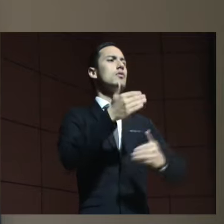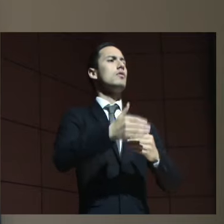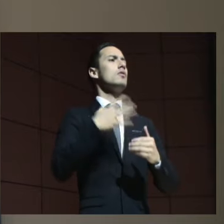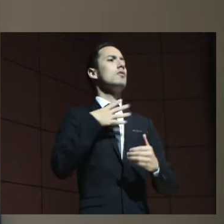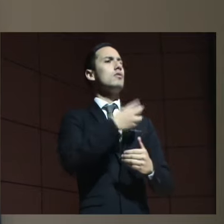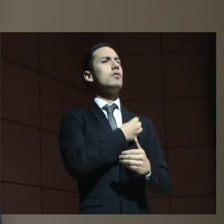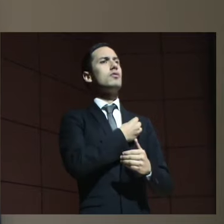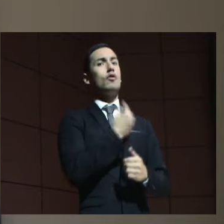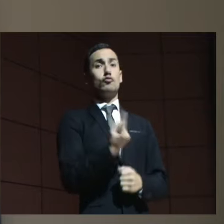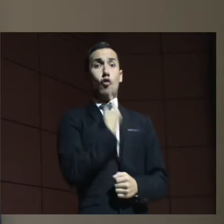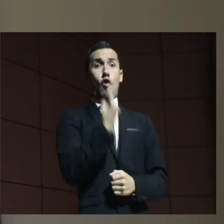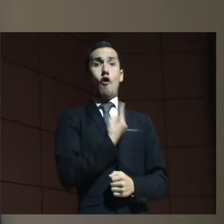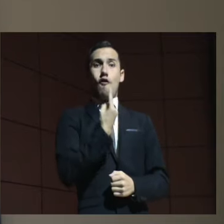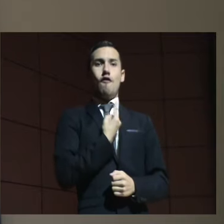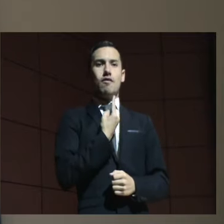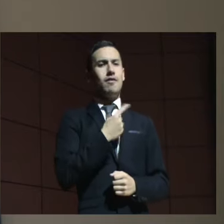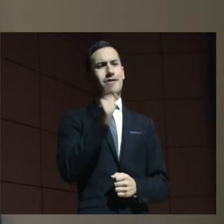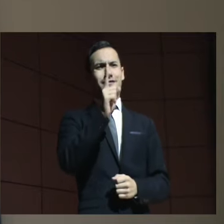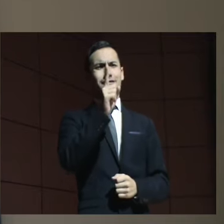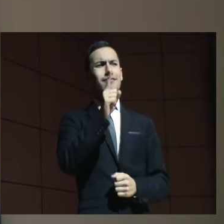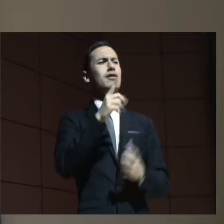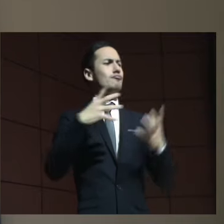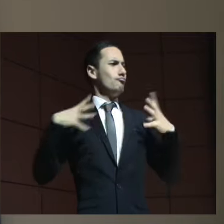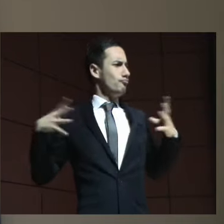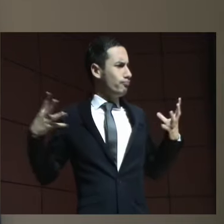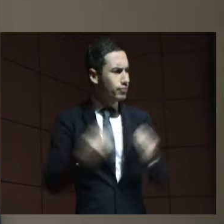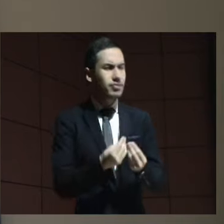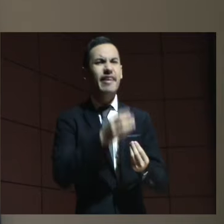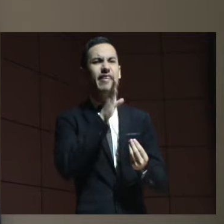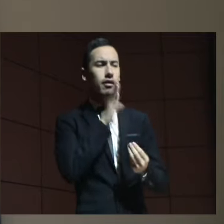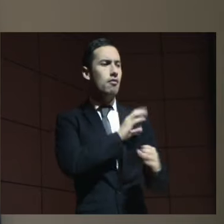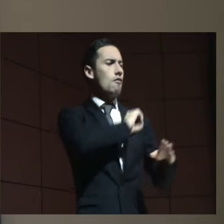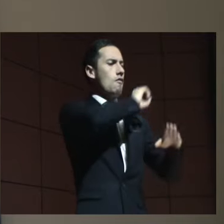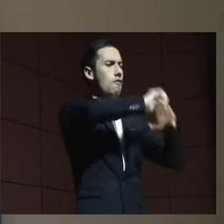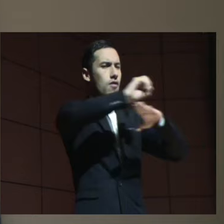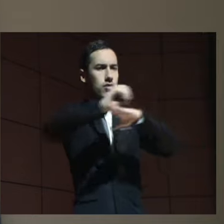iniciando, que es un proceso en el cual no estamos solos porque